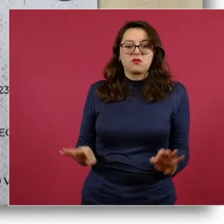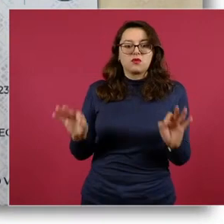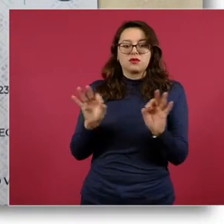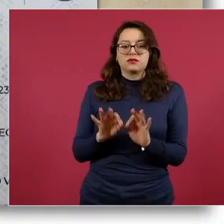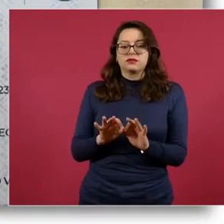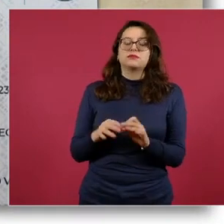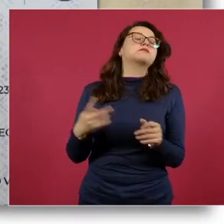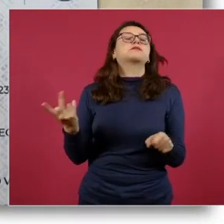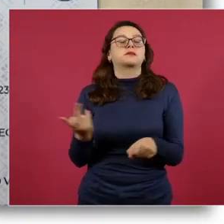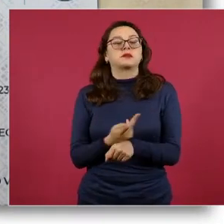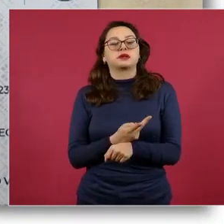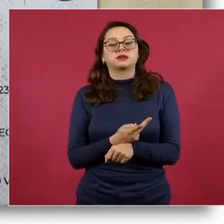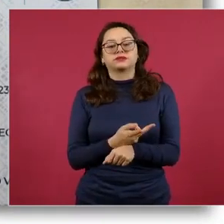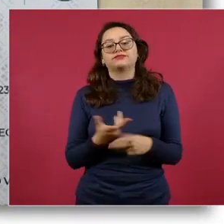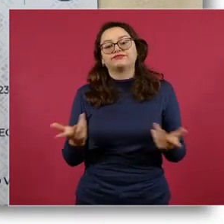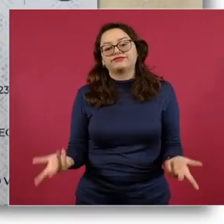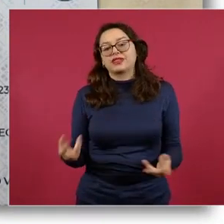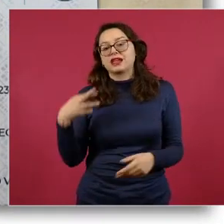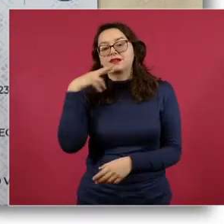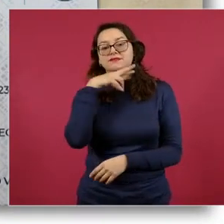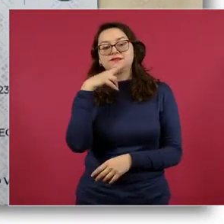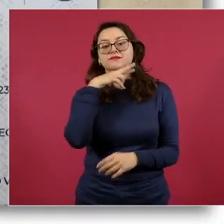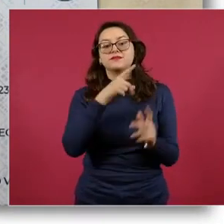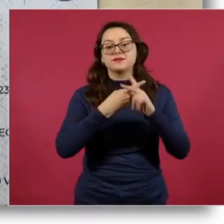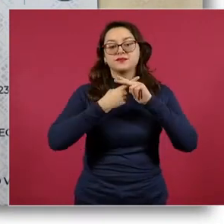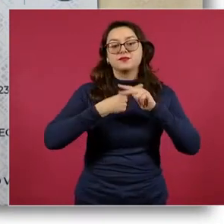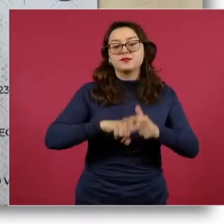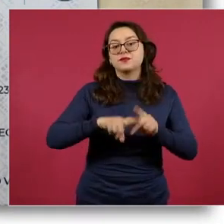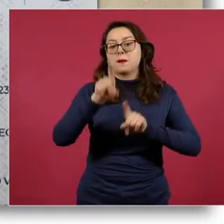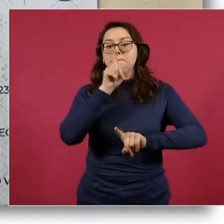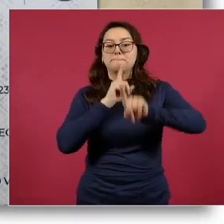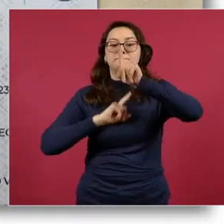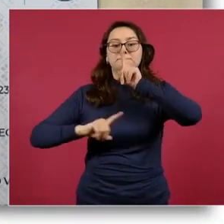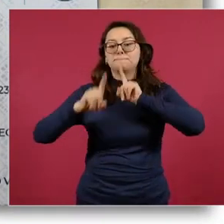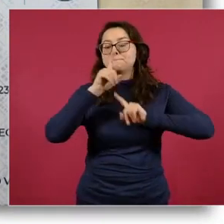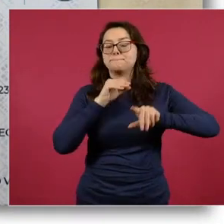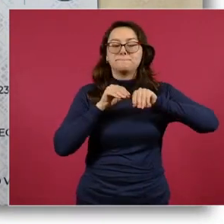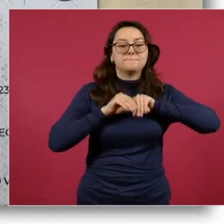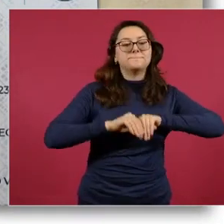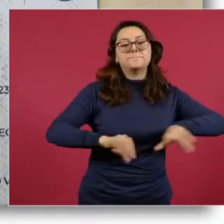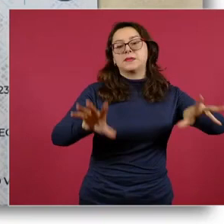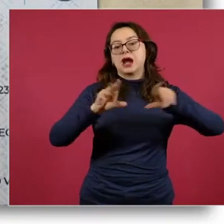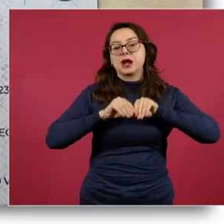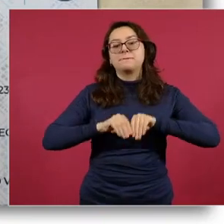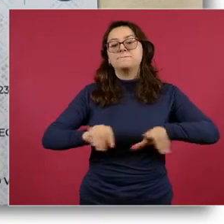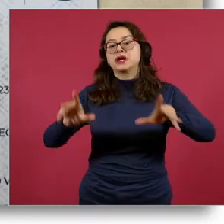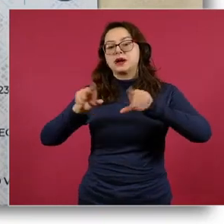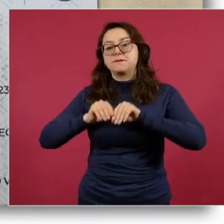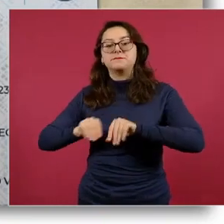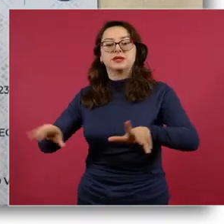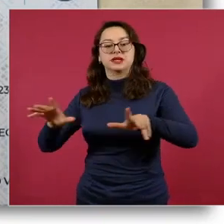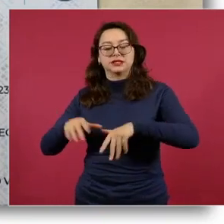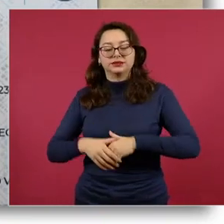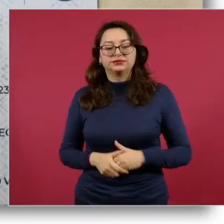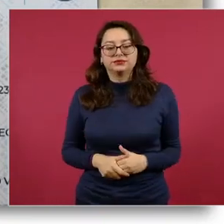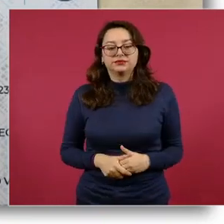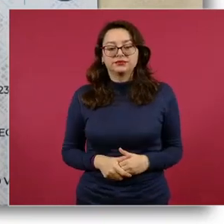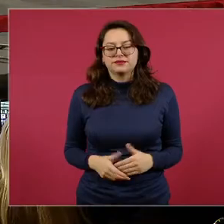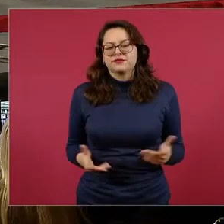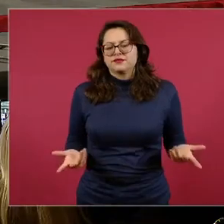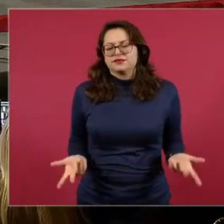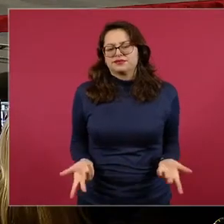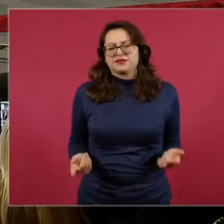era de esperarse, muchas mentiras corrieron por la inauguración del Tren Maya el pasado 15 de diciembre. Pero no nos vamos